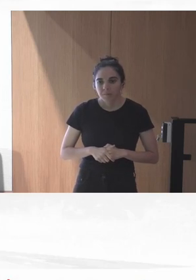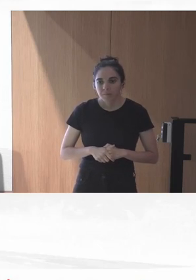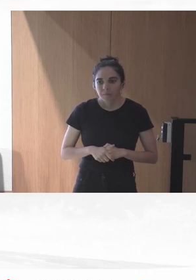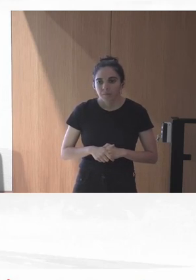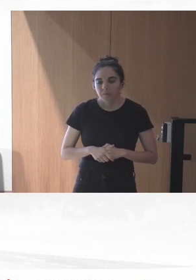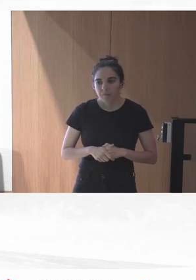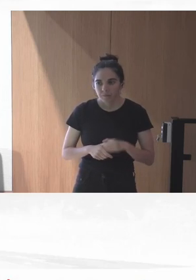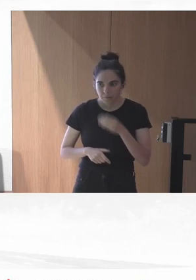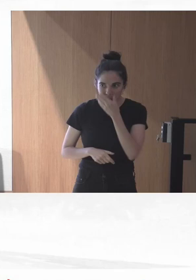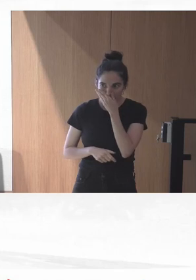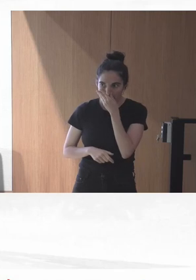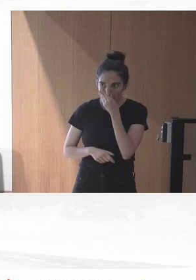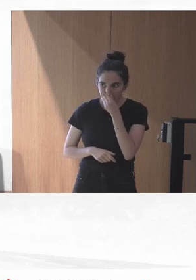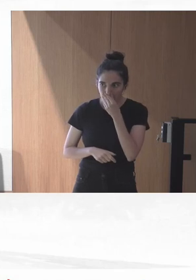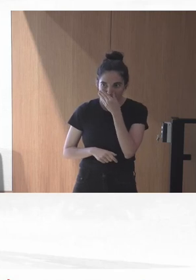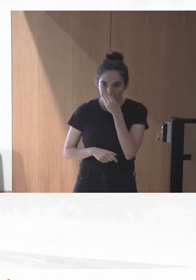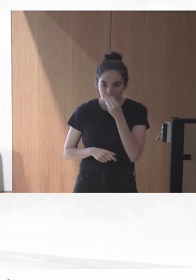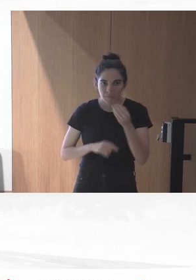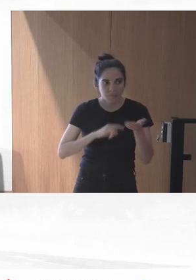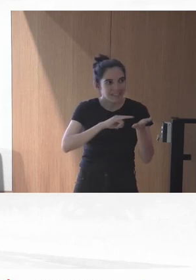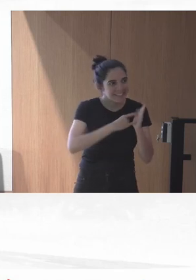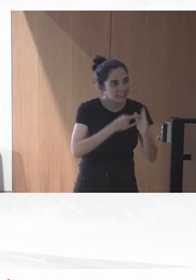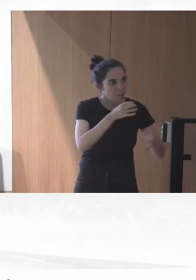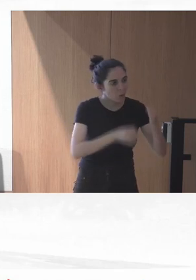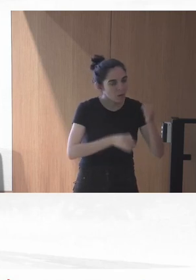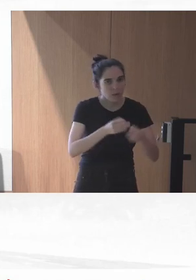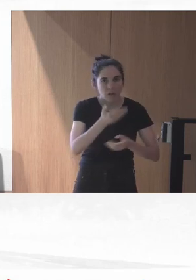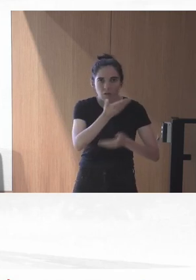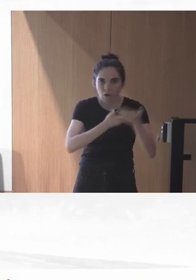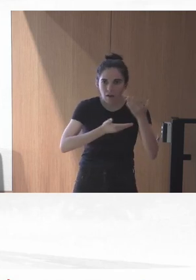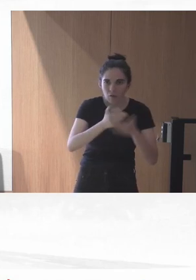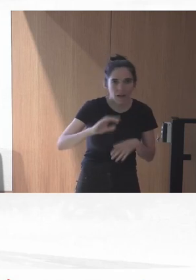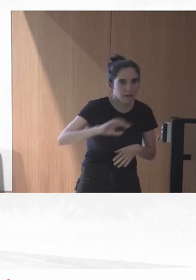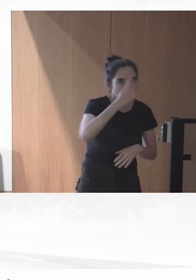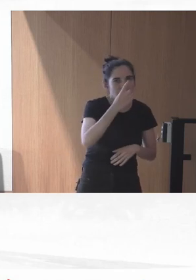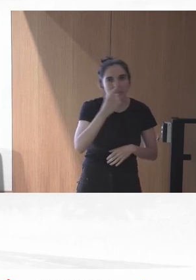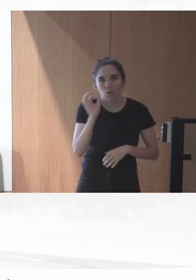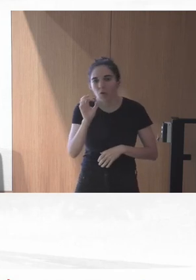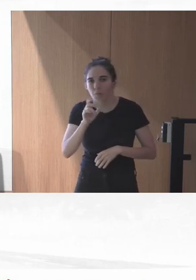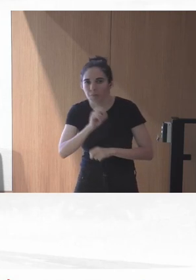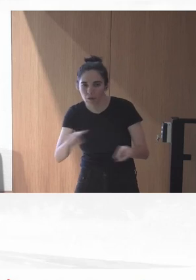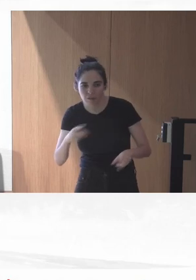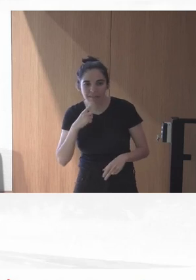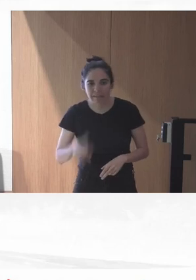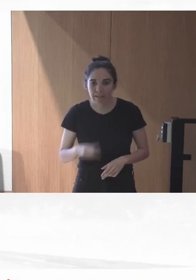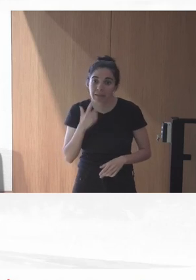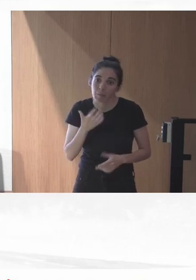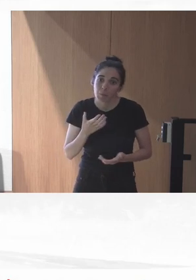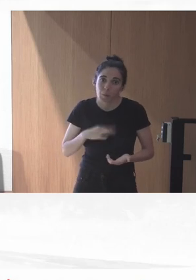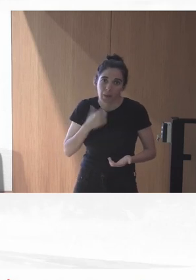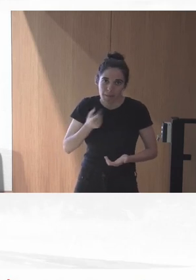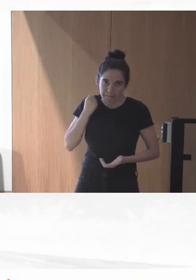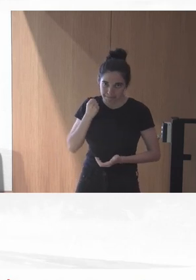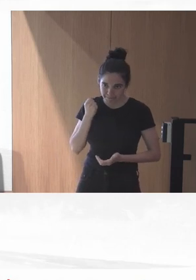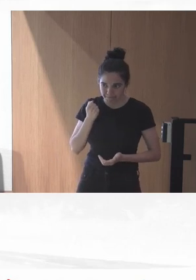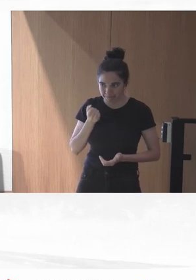con el sistema judicial? ¿Quién ha cooperado mejor o más? ¿Quién no? Si quieres decirlo, ¿eh? Porque a lo mejor no, pero